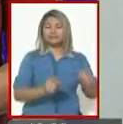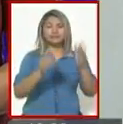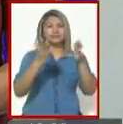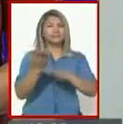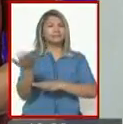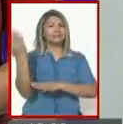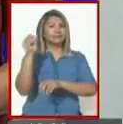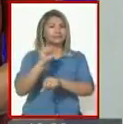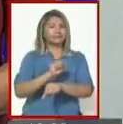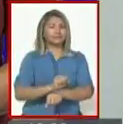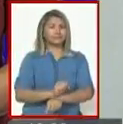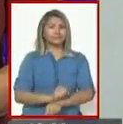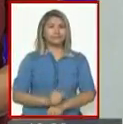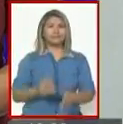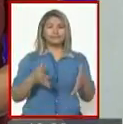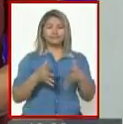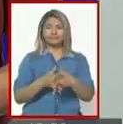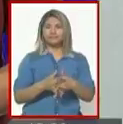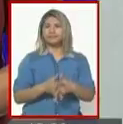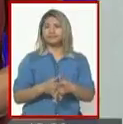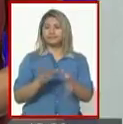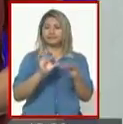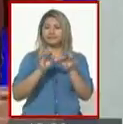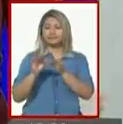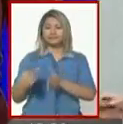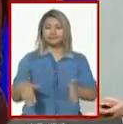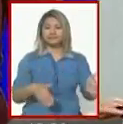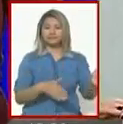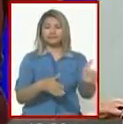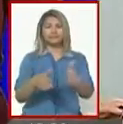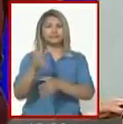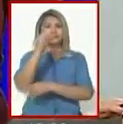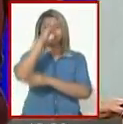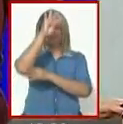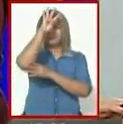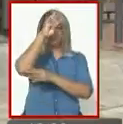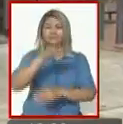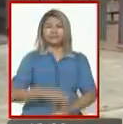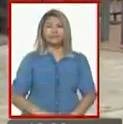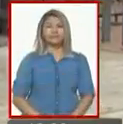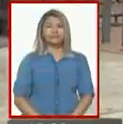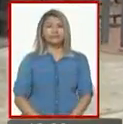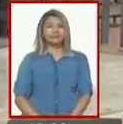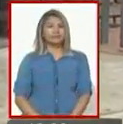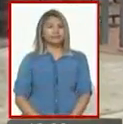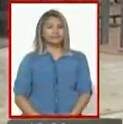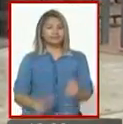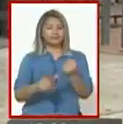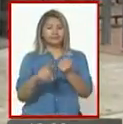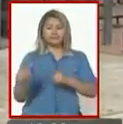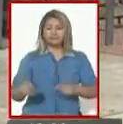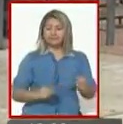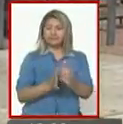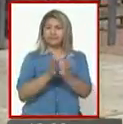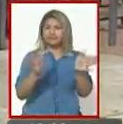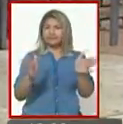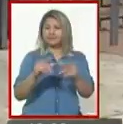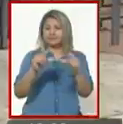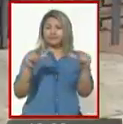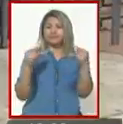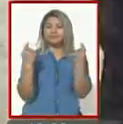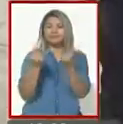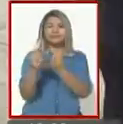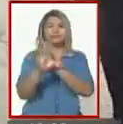transportistas que fueron arrestados durante el bloqueo y la refacción de la carretera al Beni. La dirigencia del transporte público del